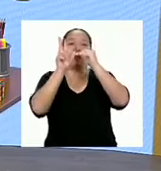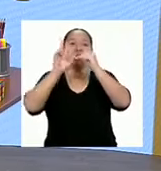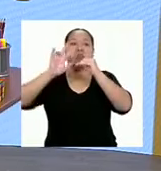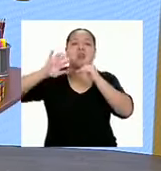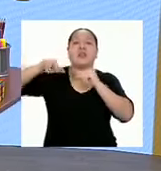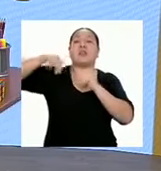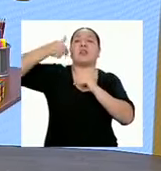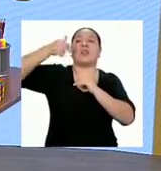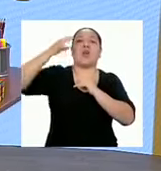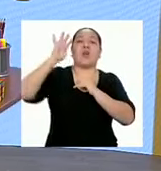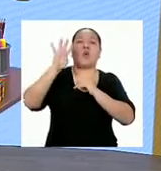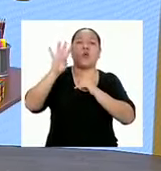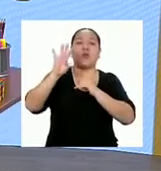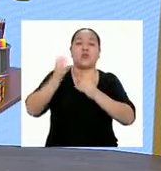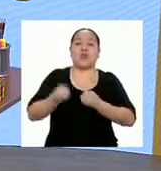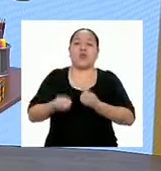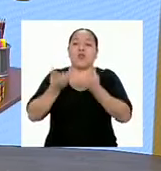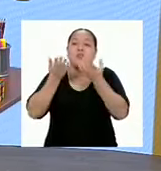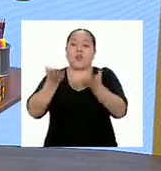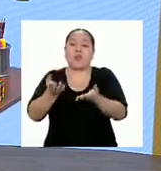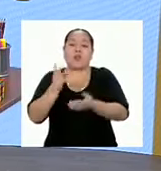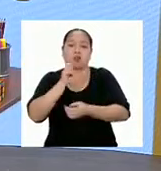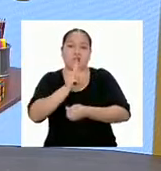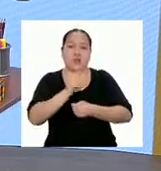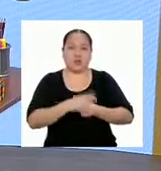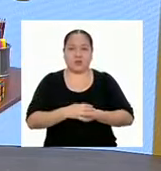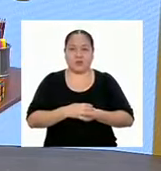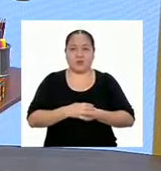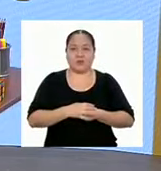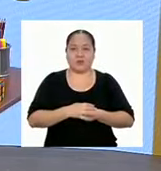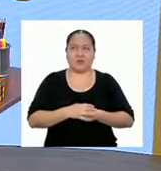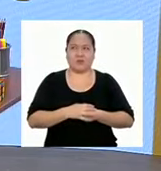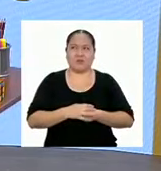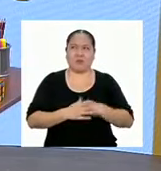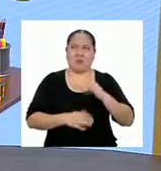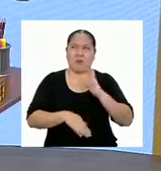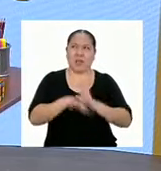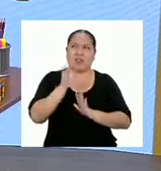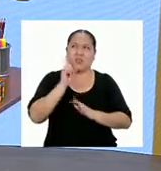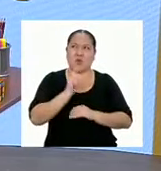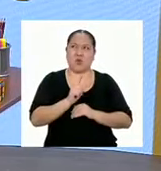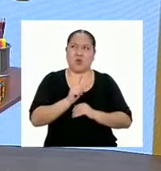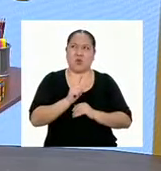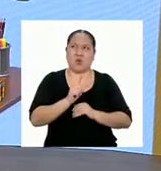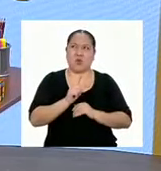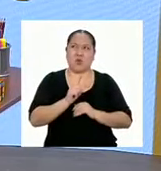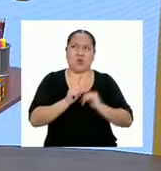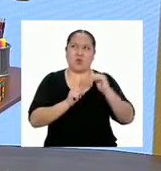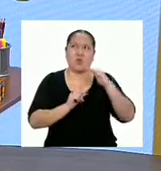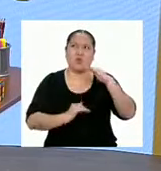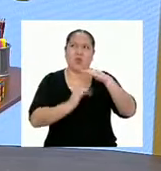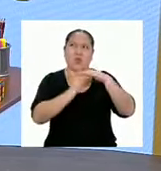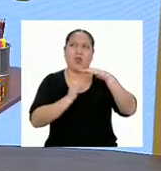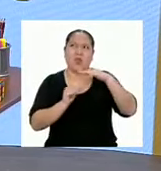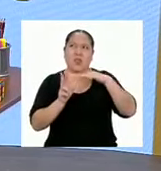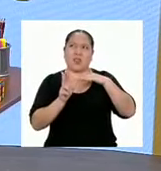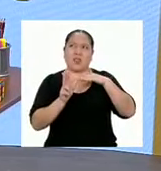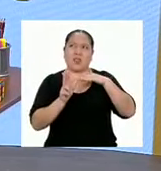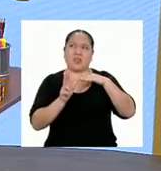4 cuando 2 le des. Más de 1 sin llegar a 3 y llega a 4 cuando 2 le